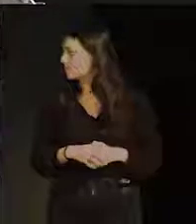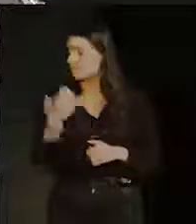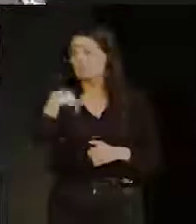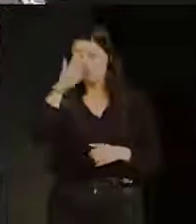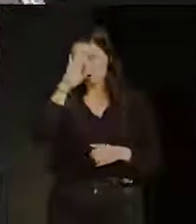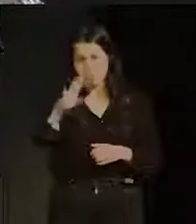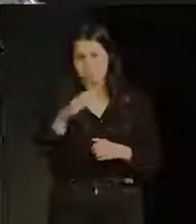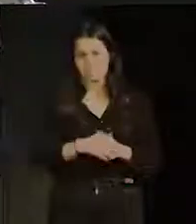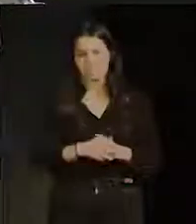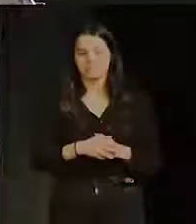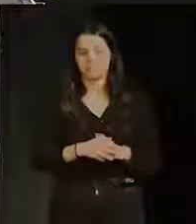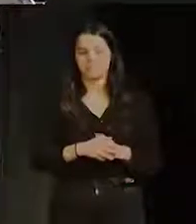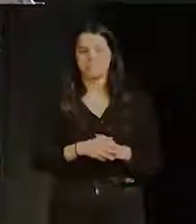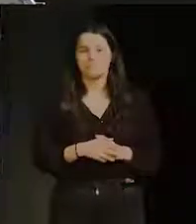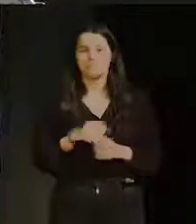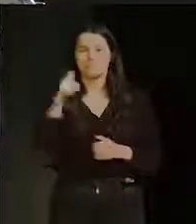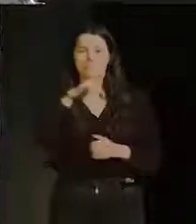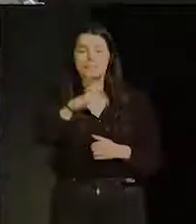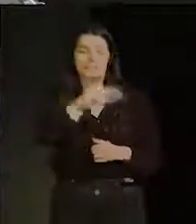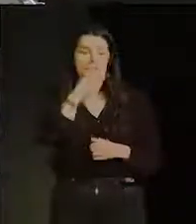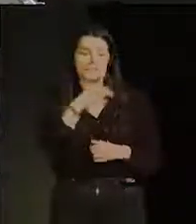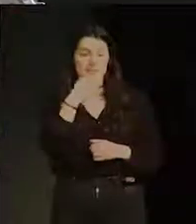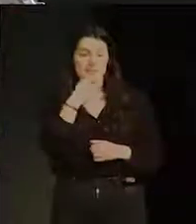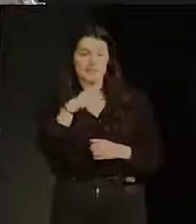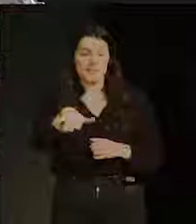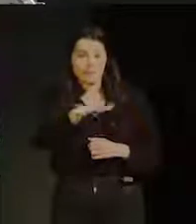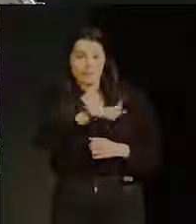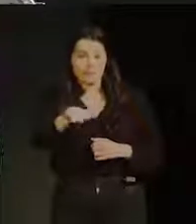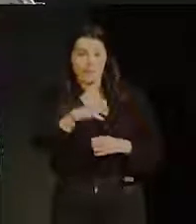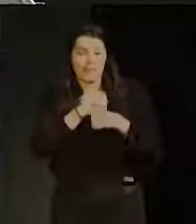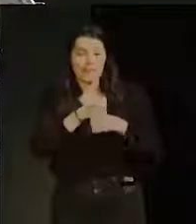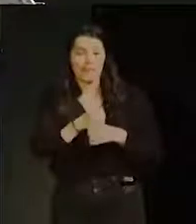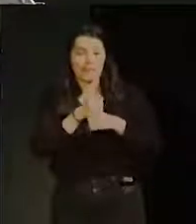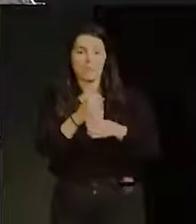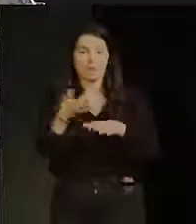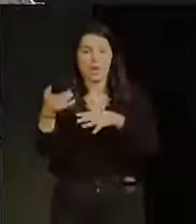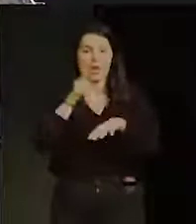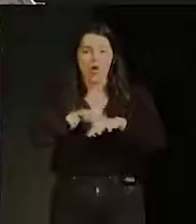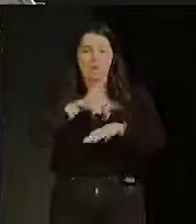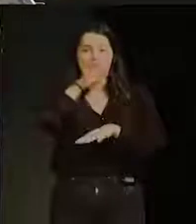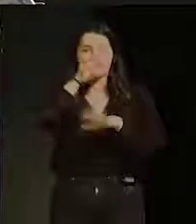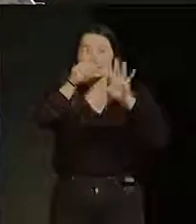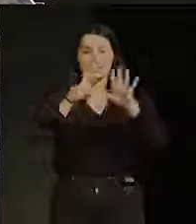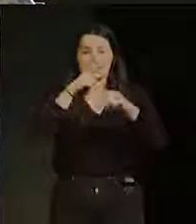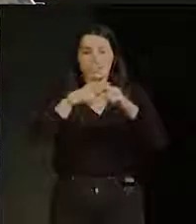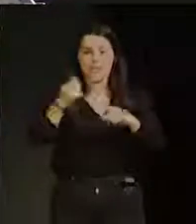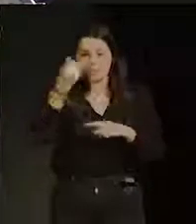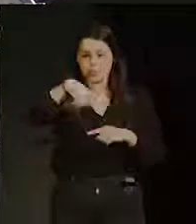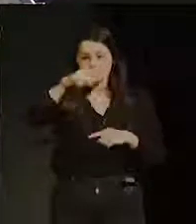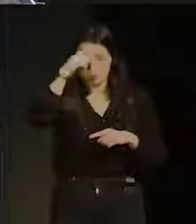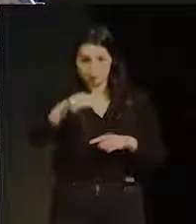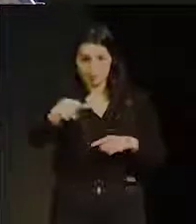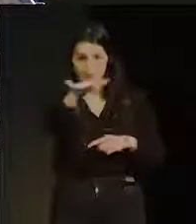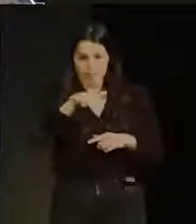Hola. Pues esta tarde en la Plaza del Potro a las 7:30, ¿todo el mundo sabe dónde está la Plaza del